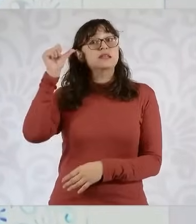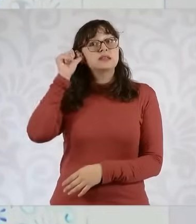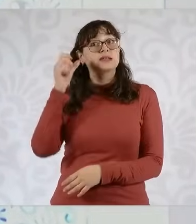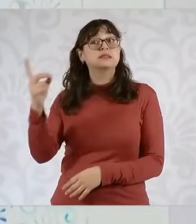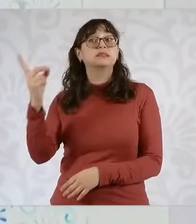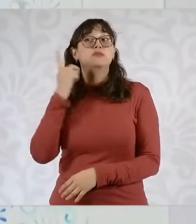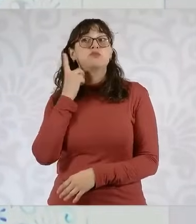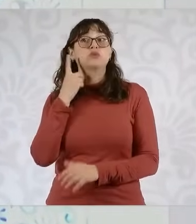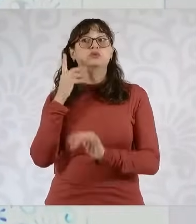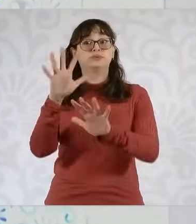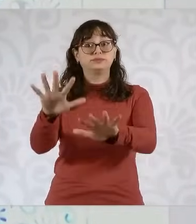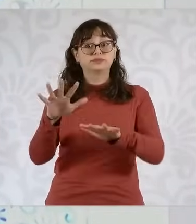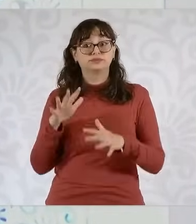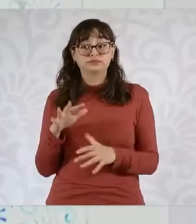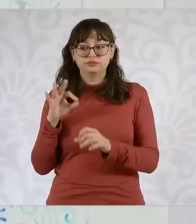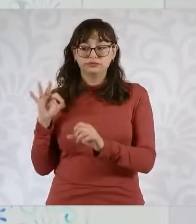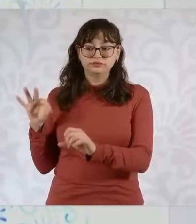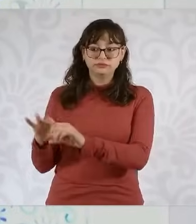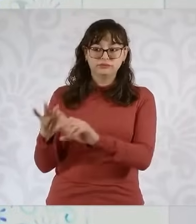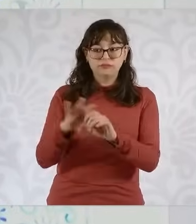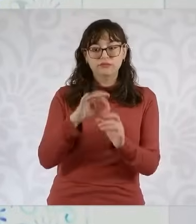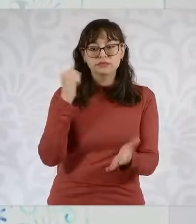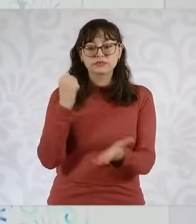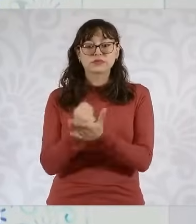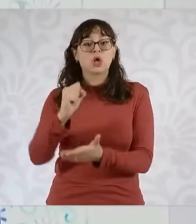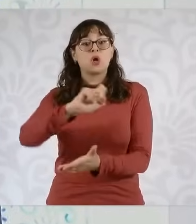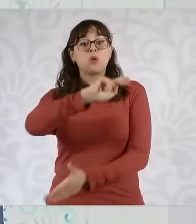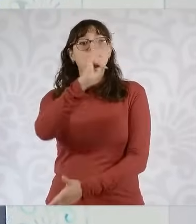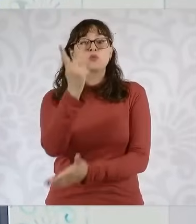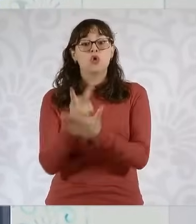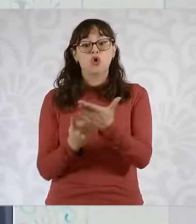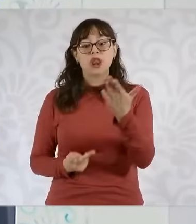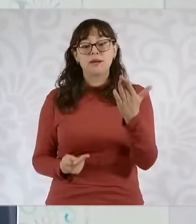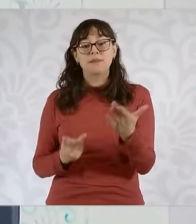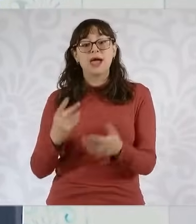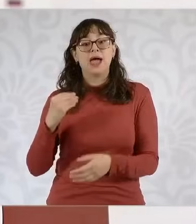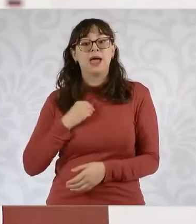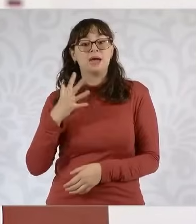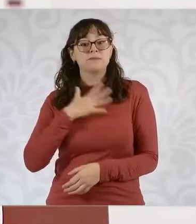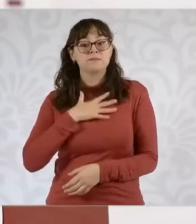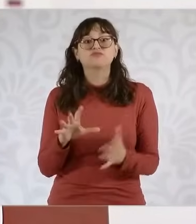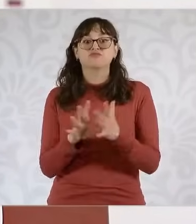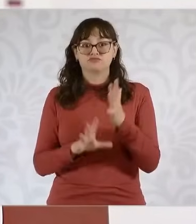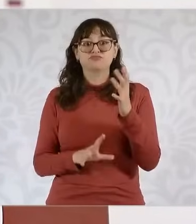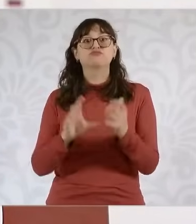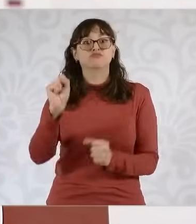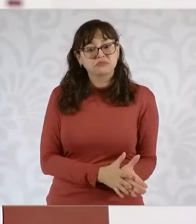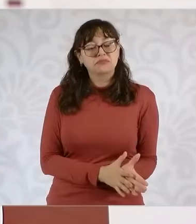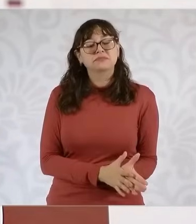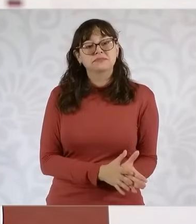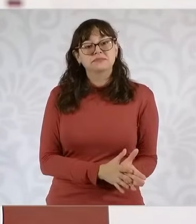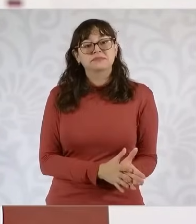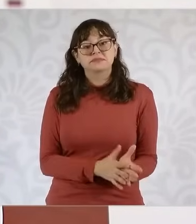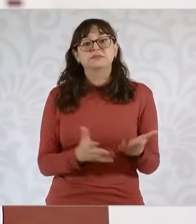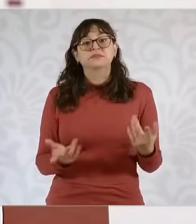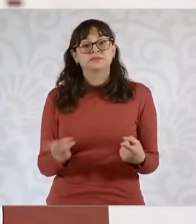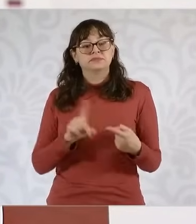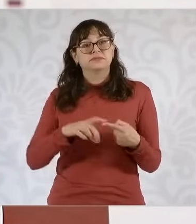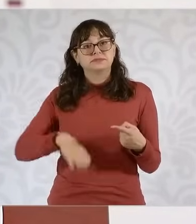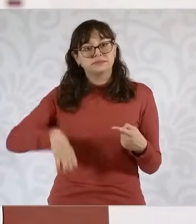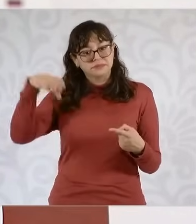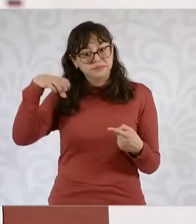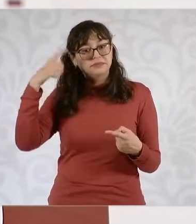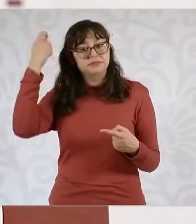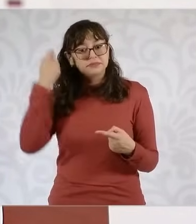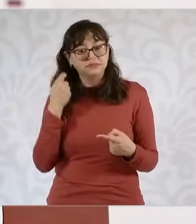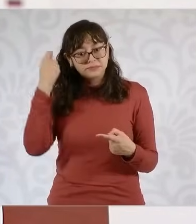Diputados, la mayoría de los programas de bienestar para que pasen a ser constitucionales. Pensión adulto mayor desde